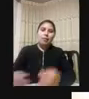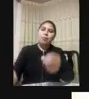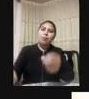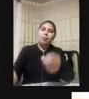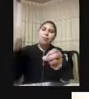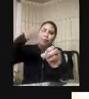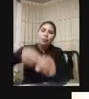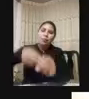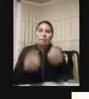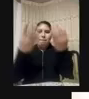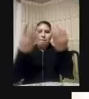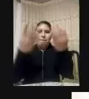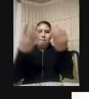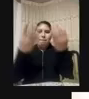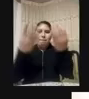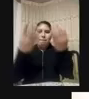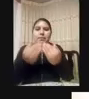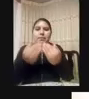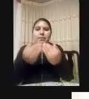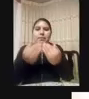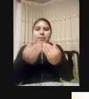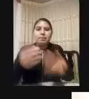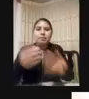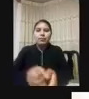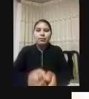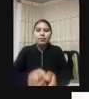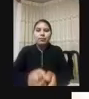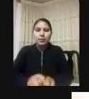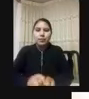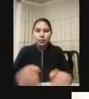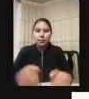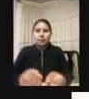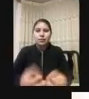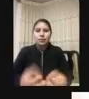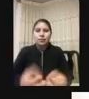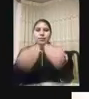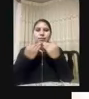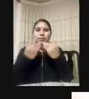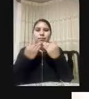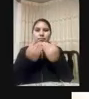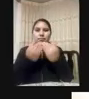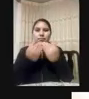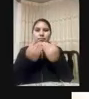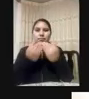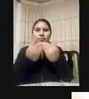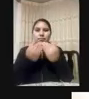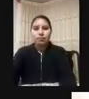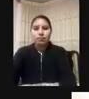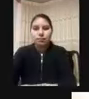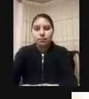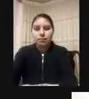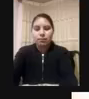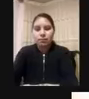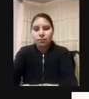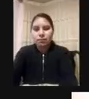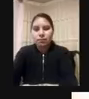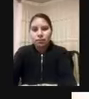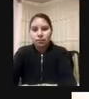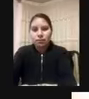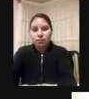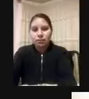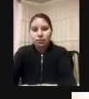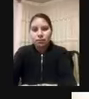licenciadas doctoras. Muy amable por su presencia. Muchas gracias, buenas noches. Buenas noches. Muchas a todos. Gracias, buenas